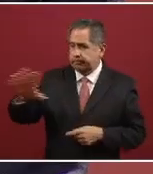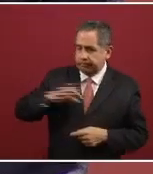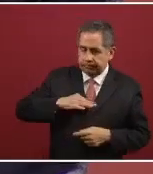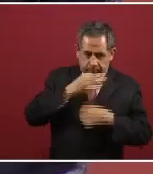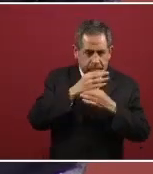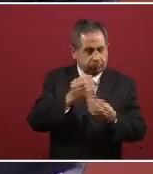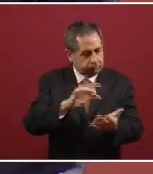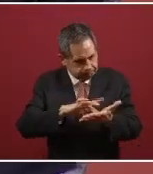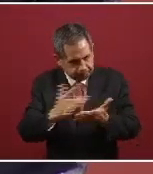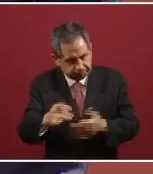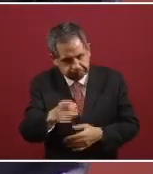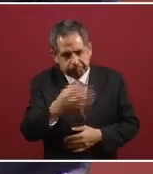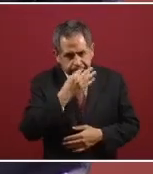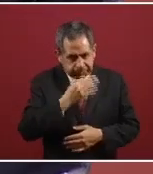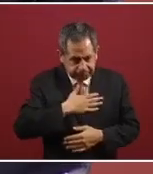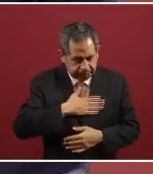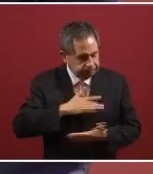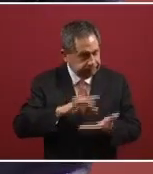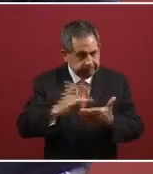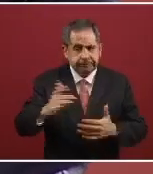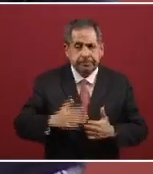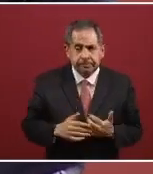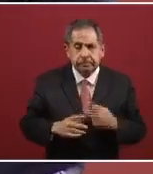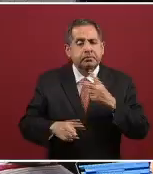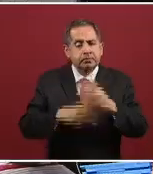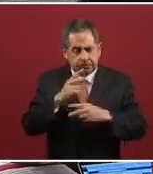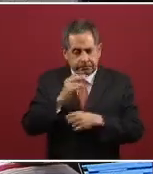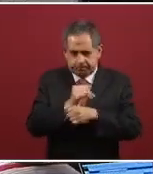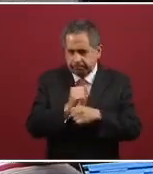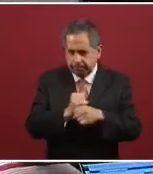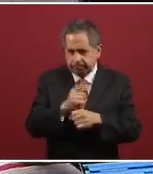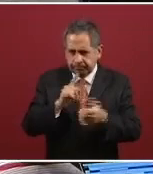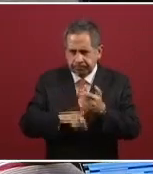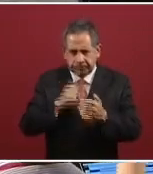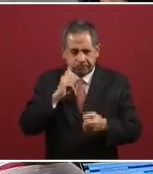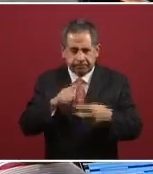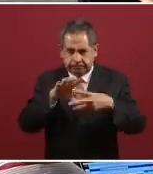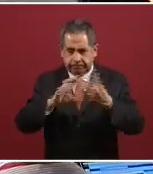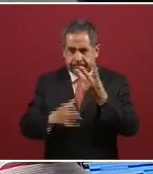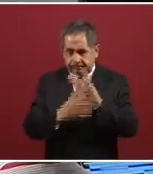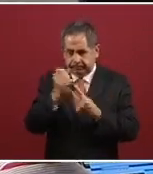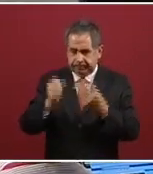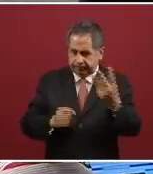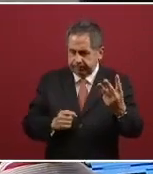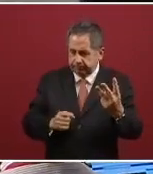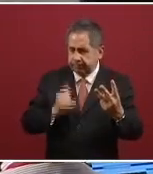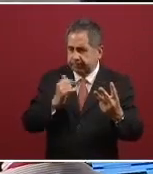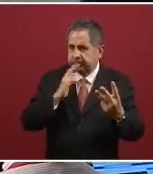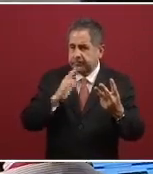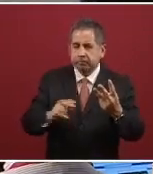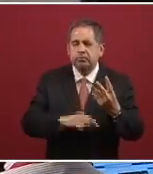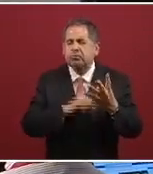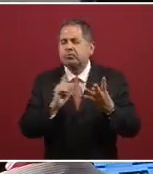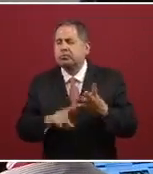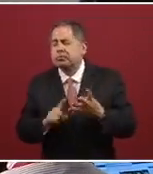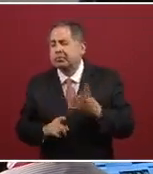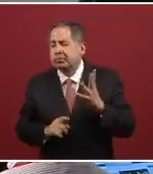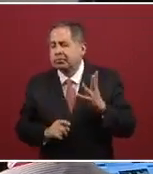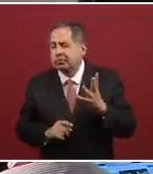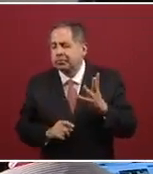agradezco mucho. Entonces, vamos a investigar los tres casos y va a haber respuesta. La otra